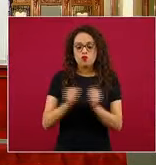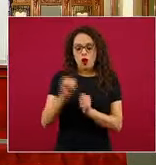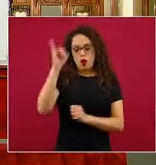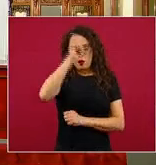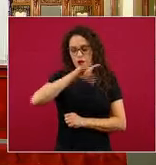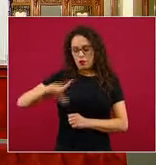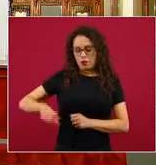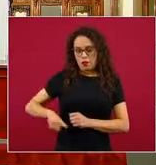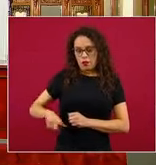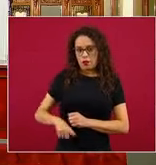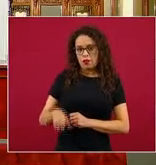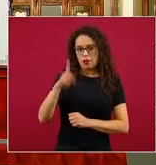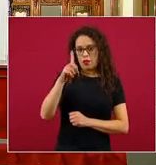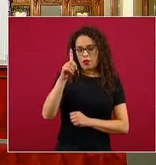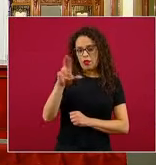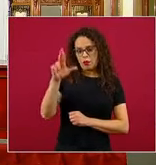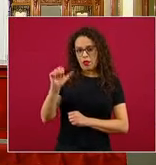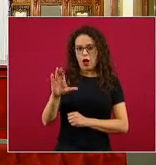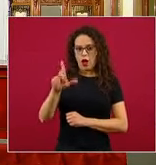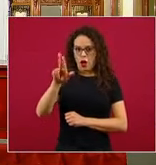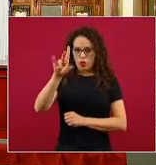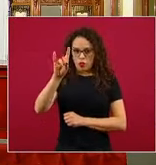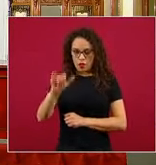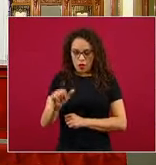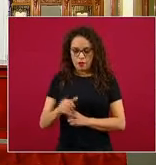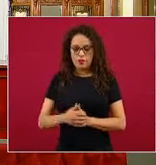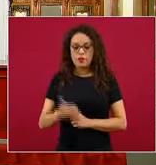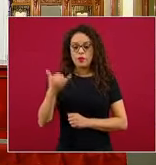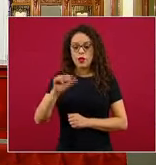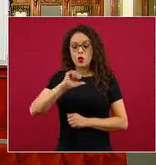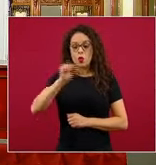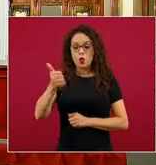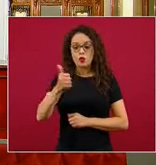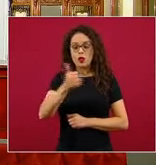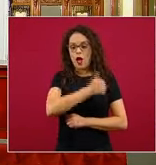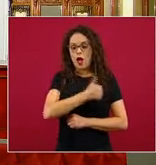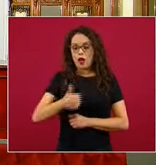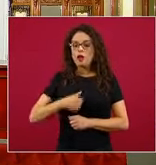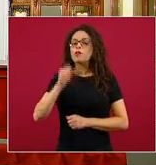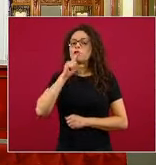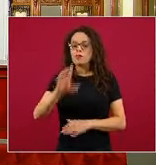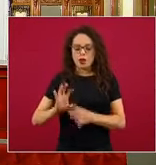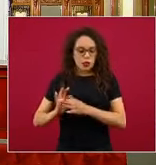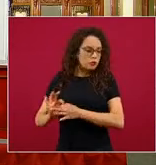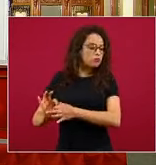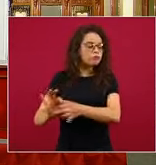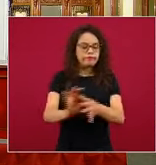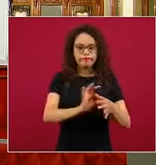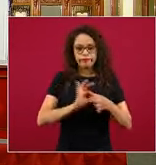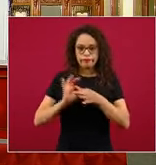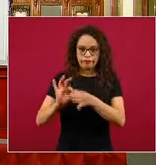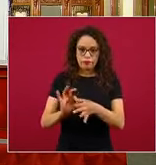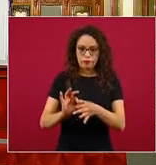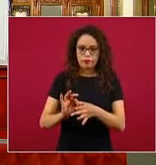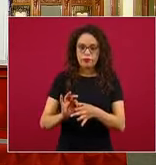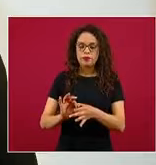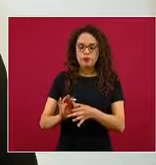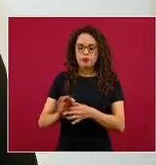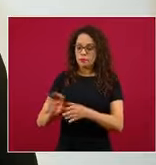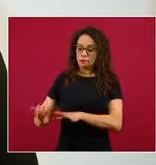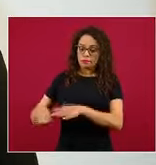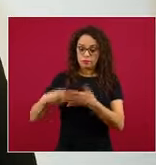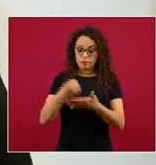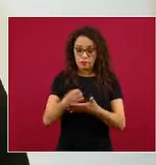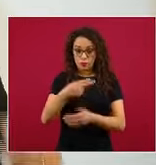gobierno, la doctora Claudia Sheinbaum, en coordinación con otras alcaldías. En Contreras invertimos más de 12 millones